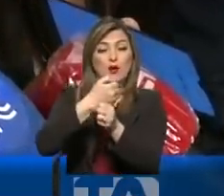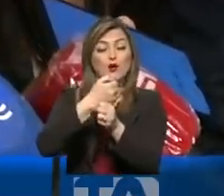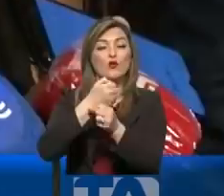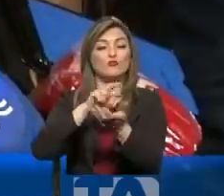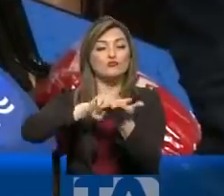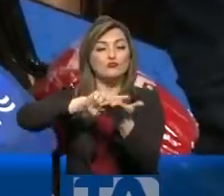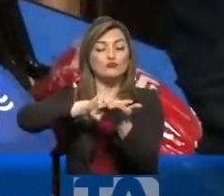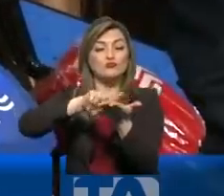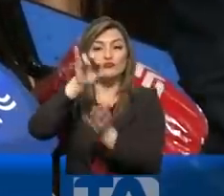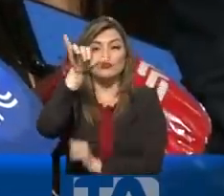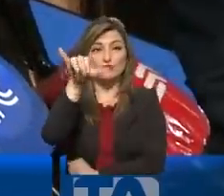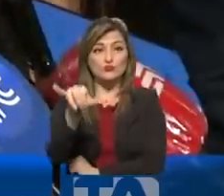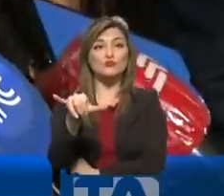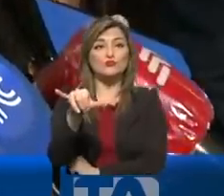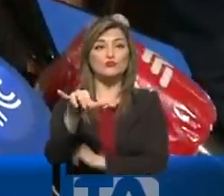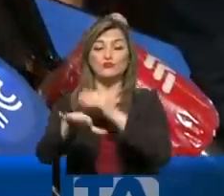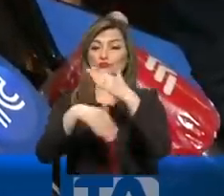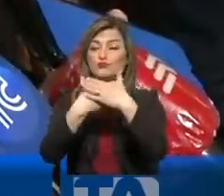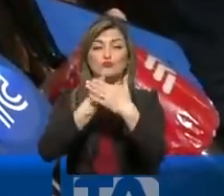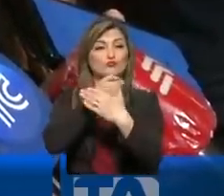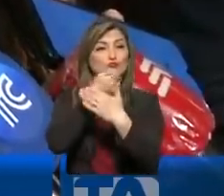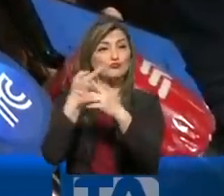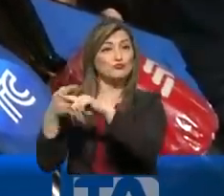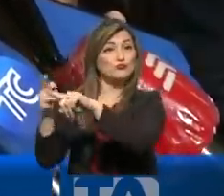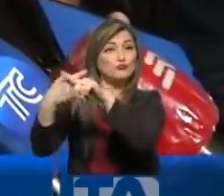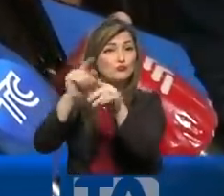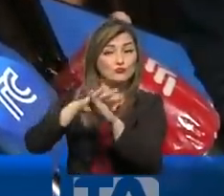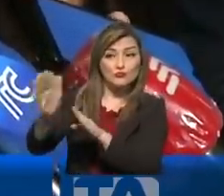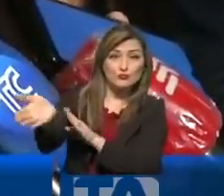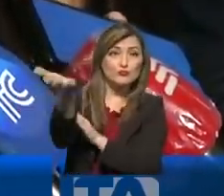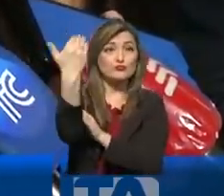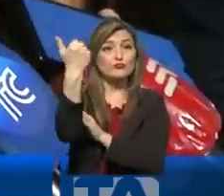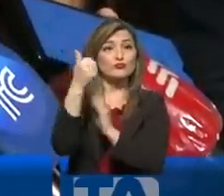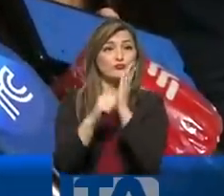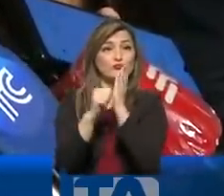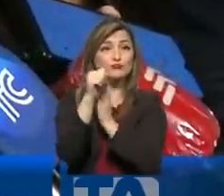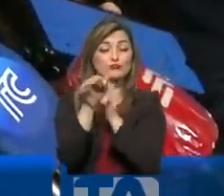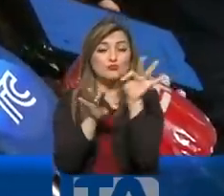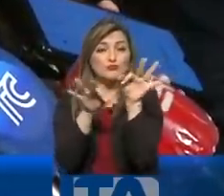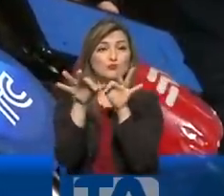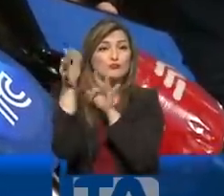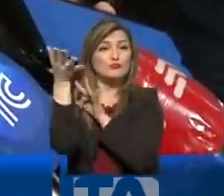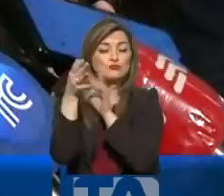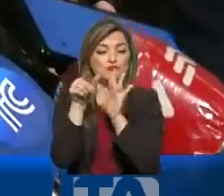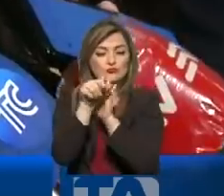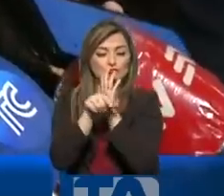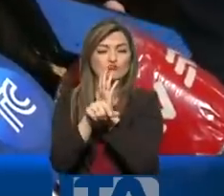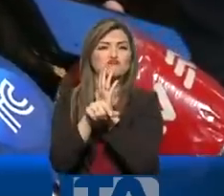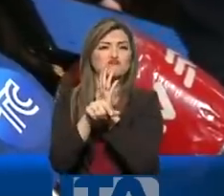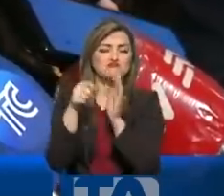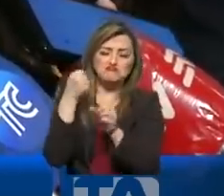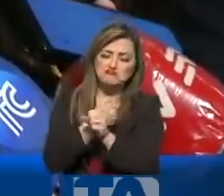que cada ministro haga su última exposición sobre todos los logros